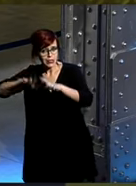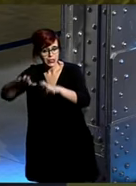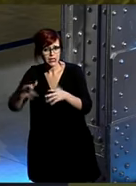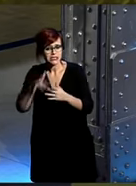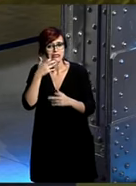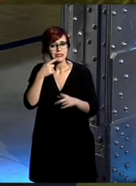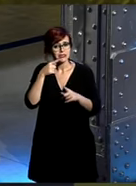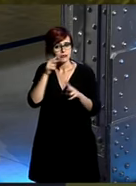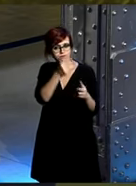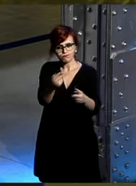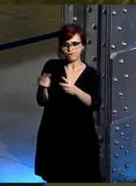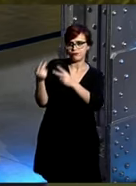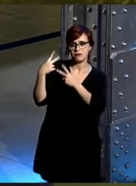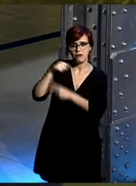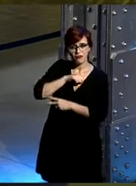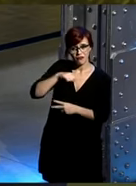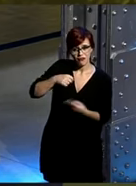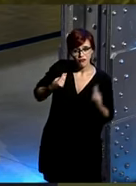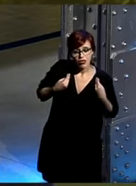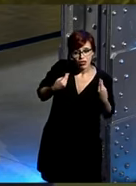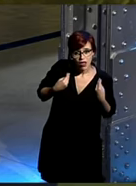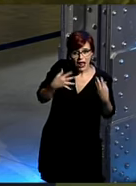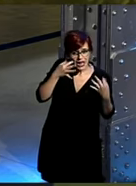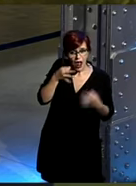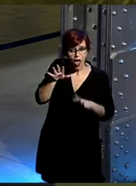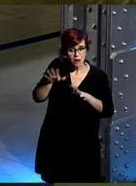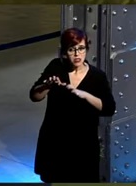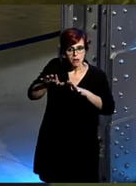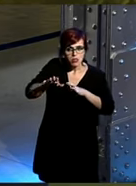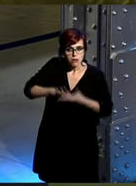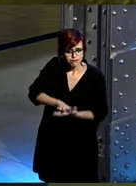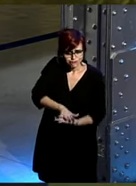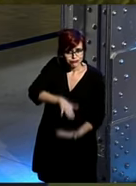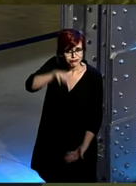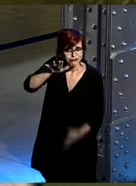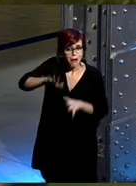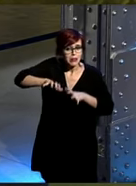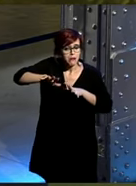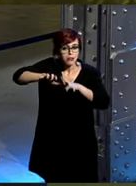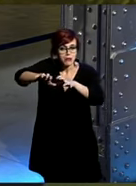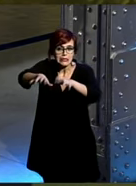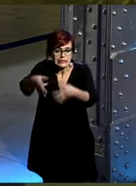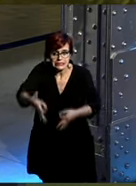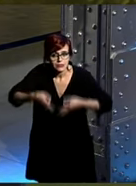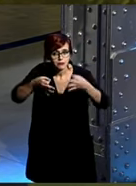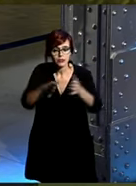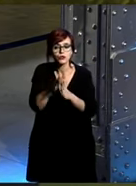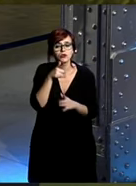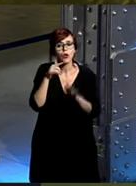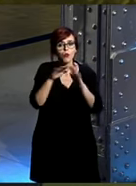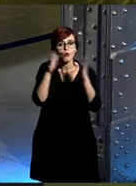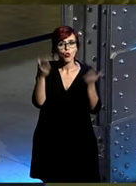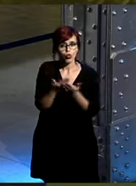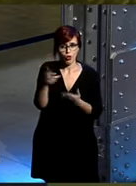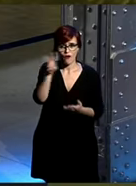observamos retrospectivamente nuestra vida, nos daremos cuenta que estamos aprendiendo continuamente, nos guste o no nos guste. O sea, el mundo VUCA